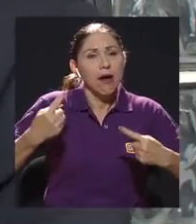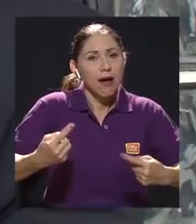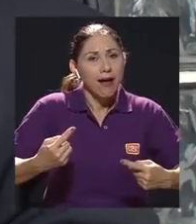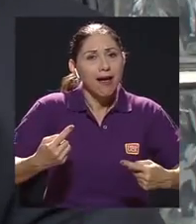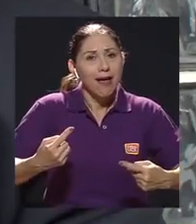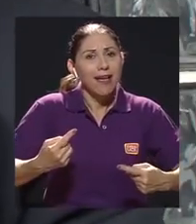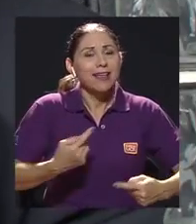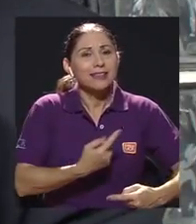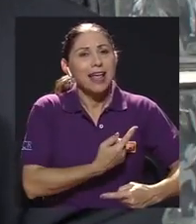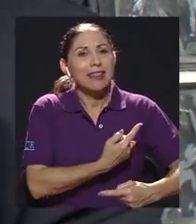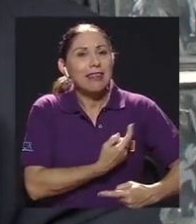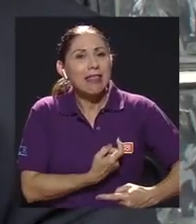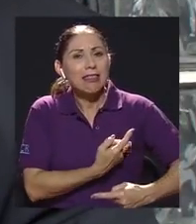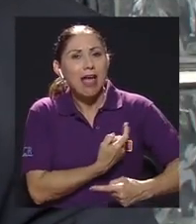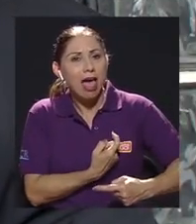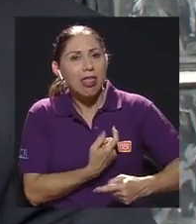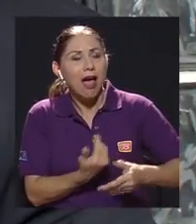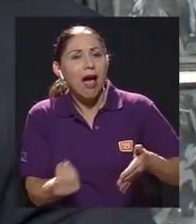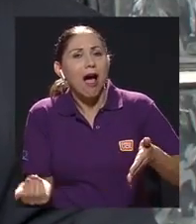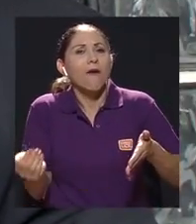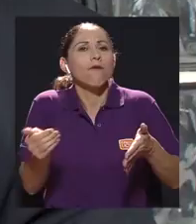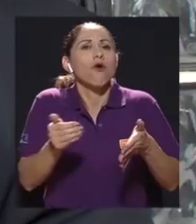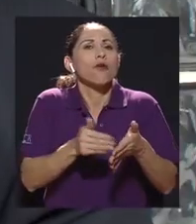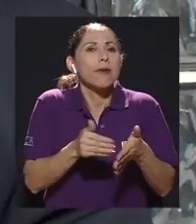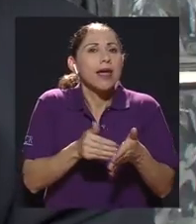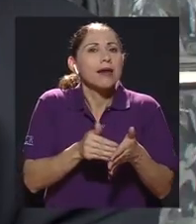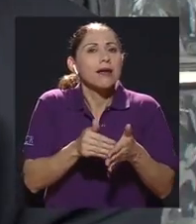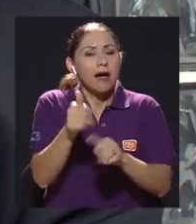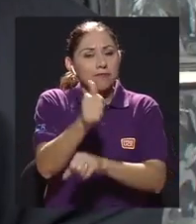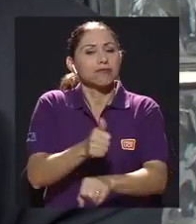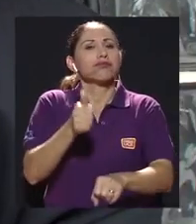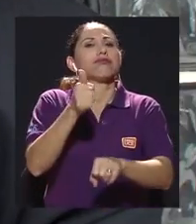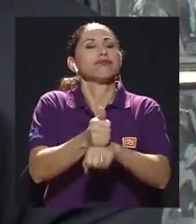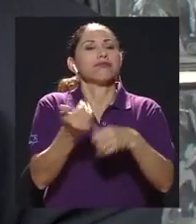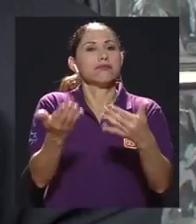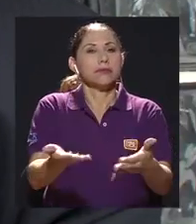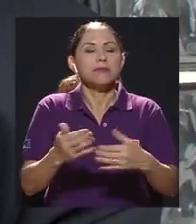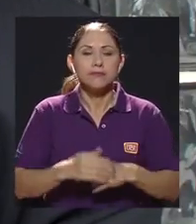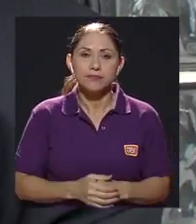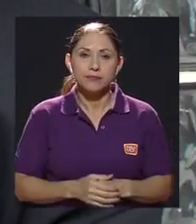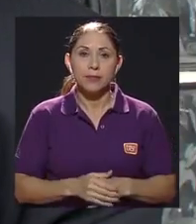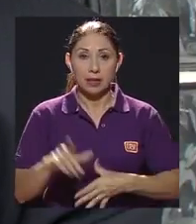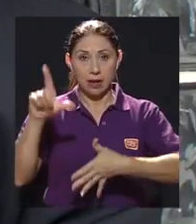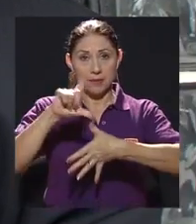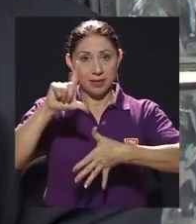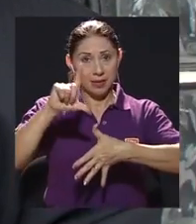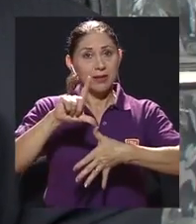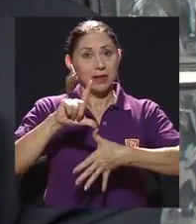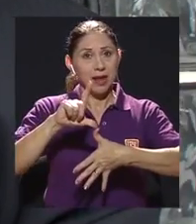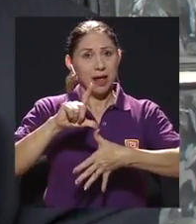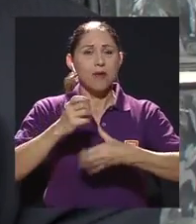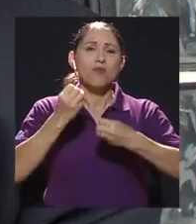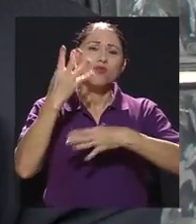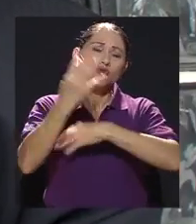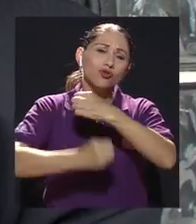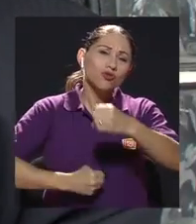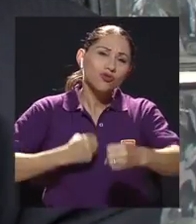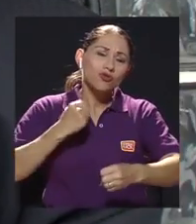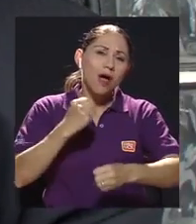¿sí?, a volver a tomar asiento y posición. América Latina vivió décadas